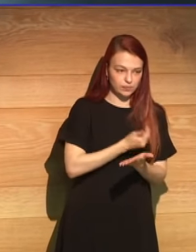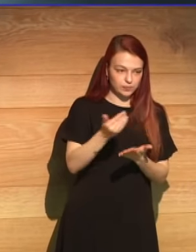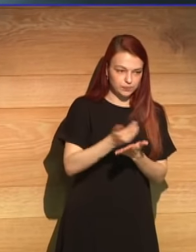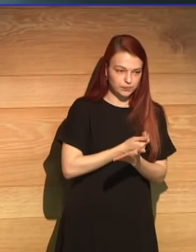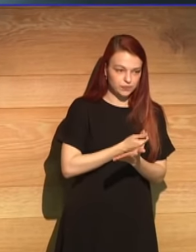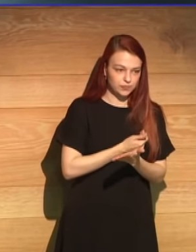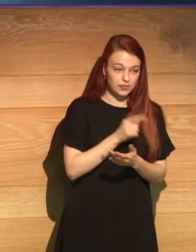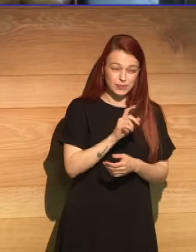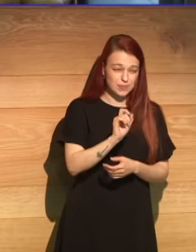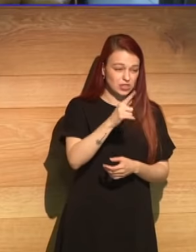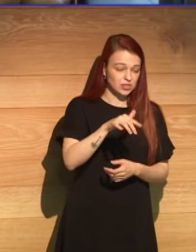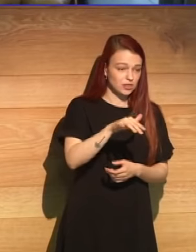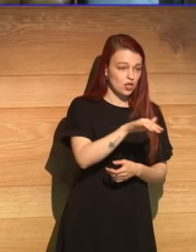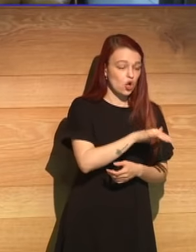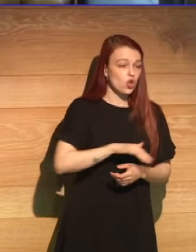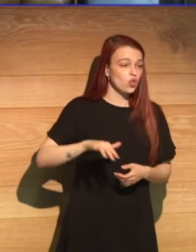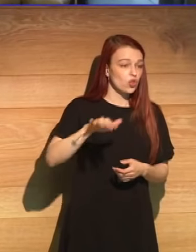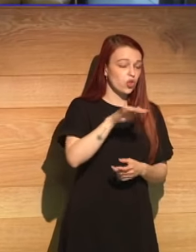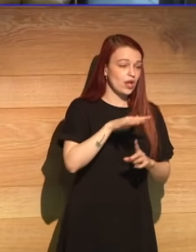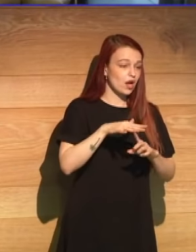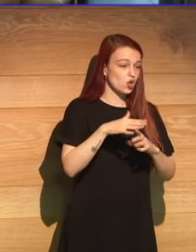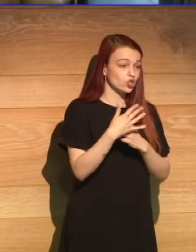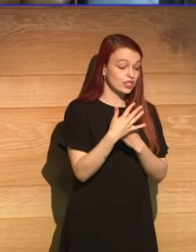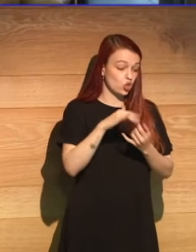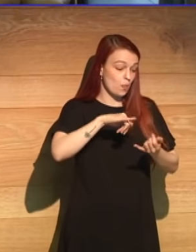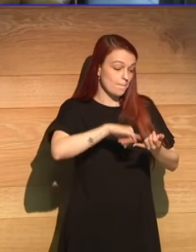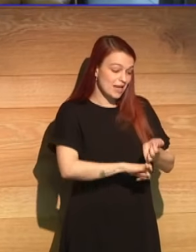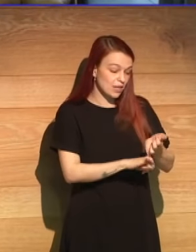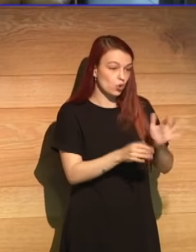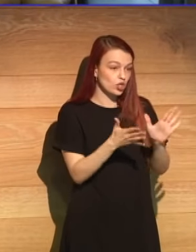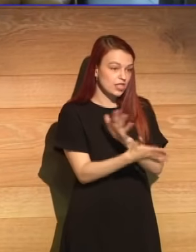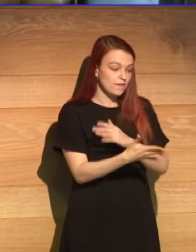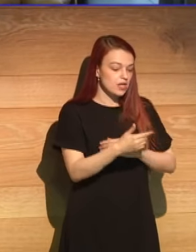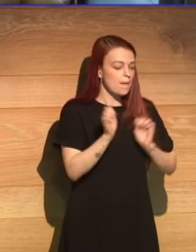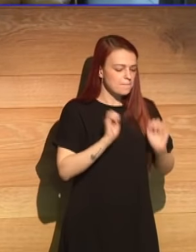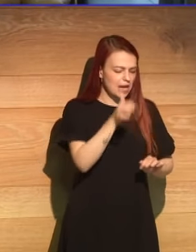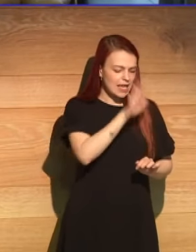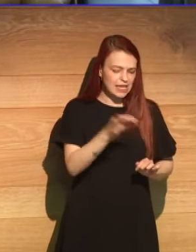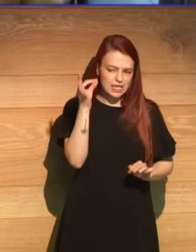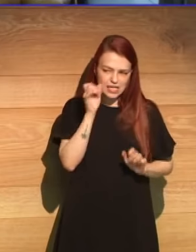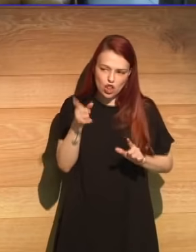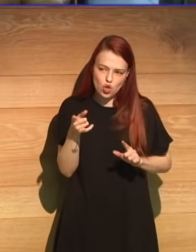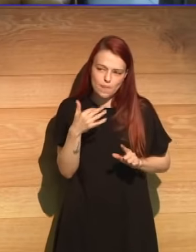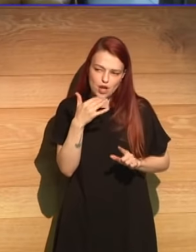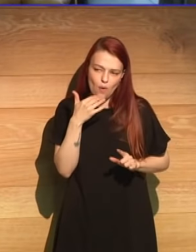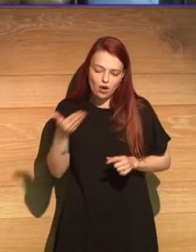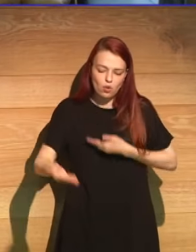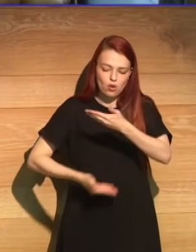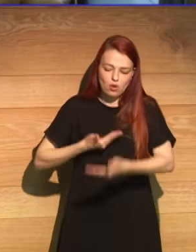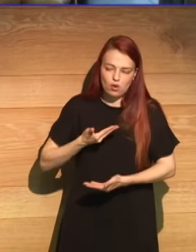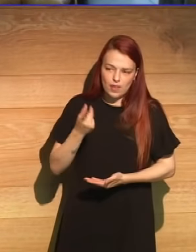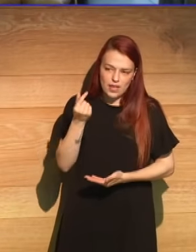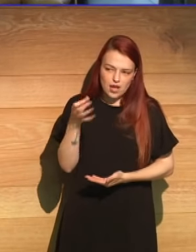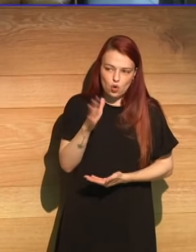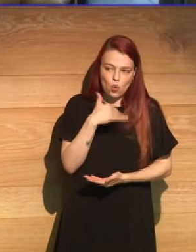sobre todo en los contextos en donde el matrimonio implica una dote para la familia, o en los contextos de pobreza